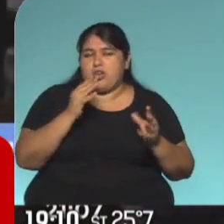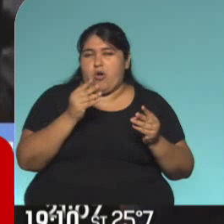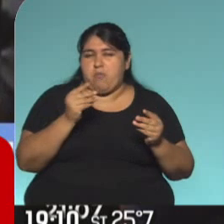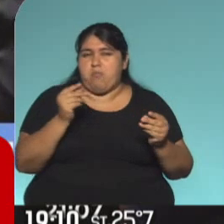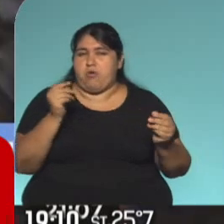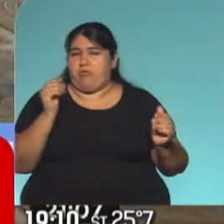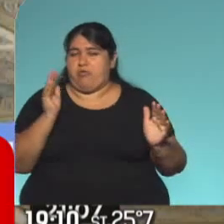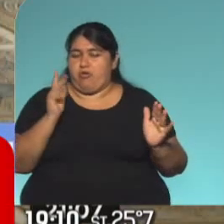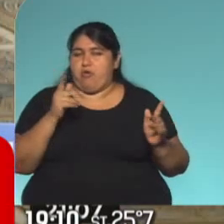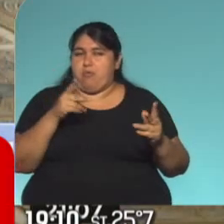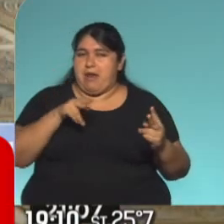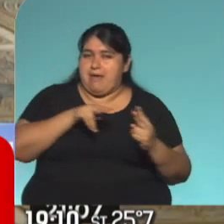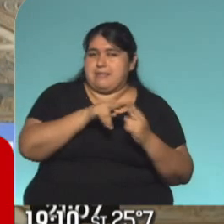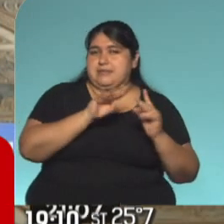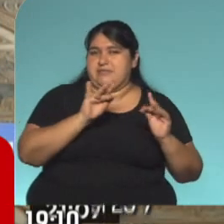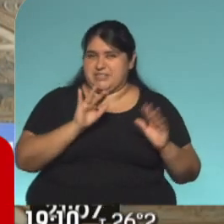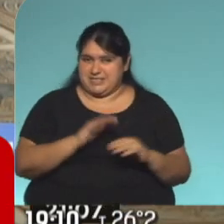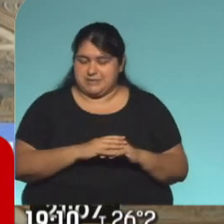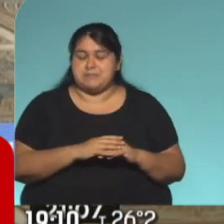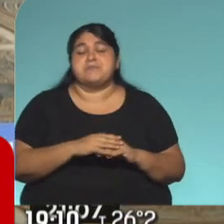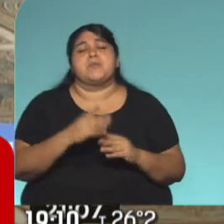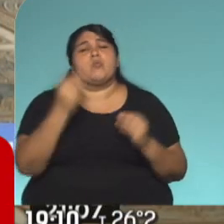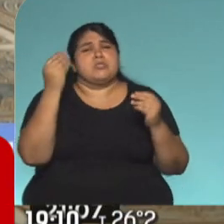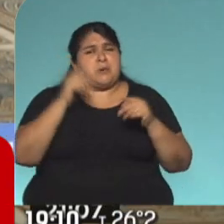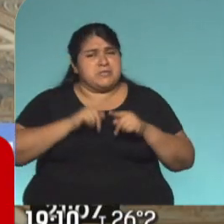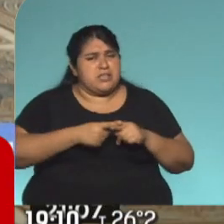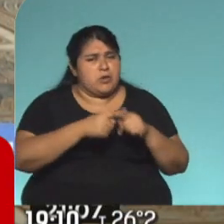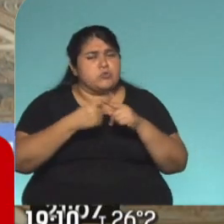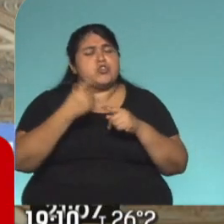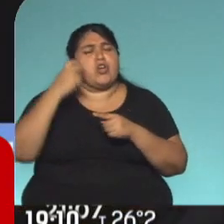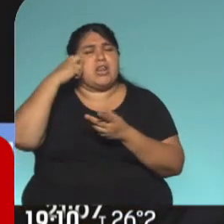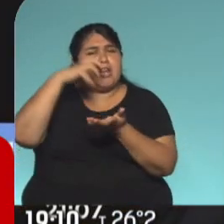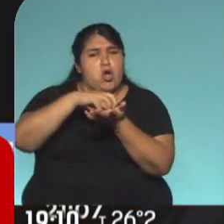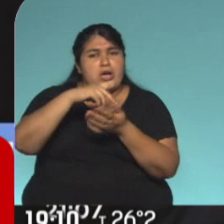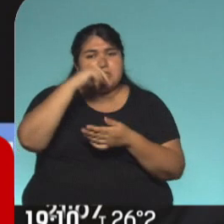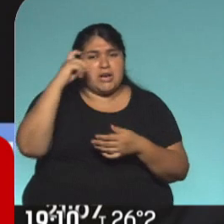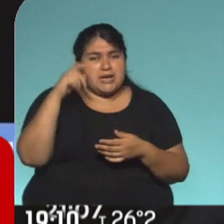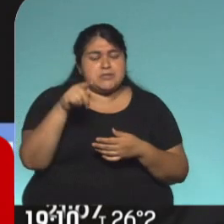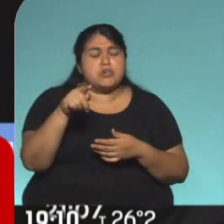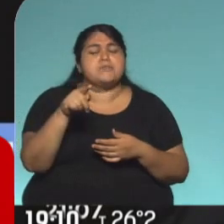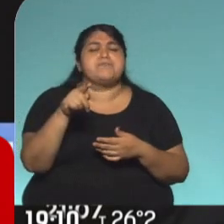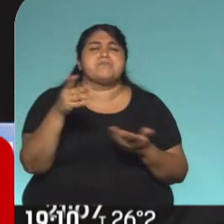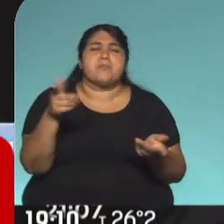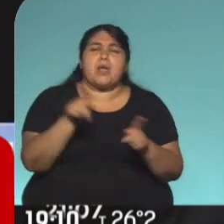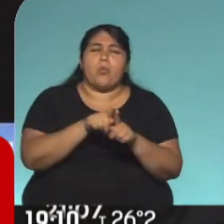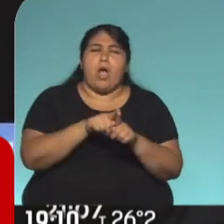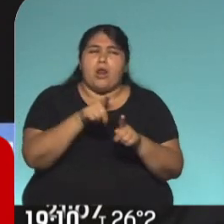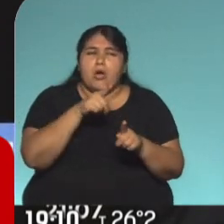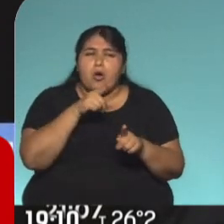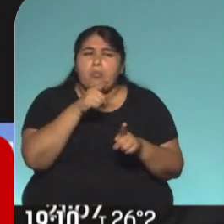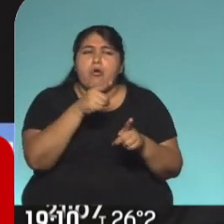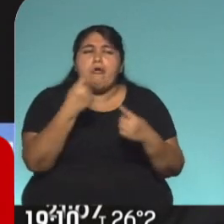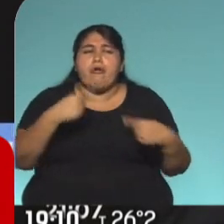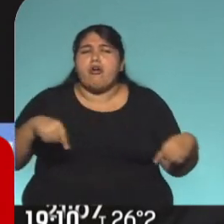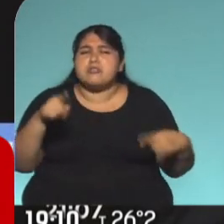para acercarse. Sí, de hecho, si vos lo ves, por ejemplo, en muchas discusiones que se daban en el Congreso de la Nación, era como el espantapájaros que